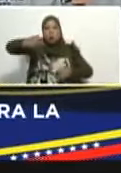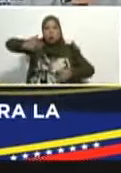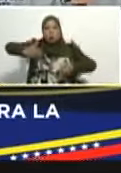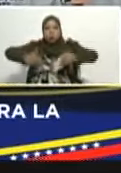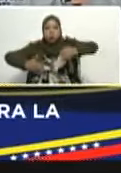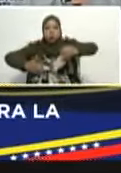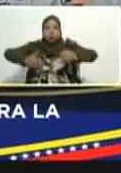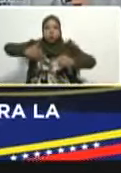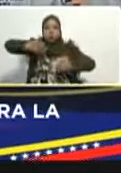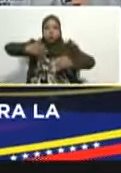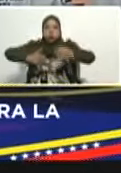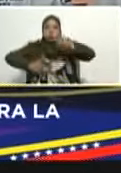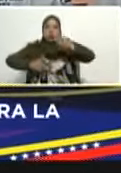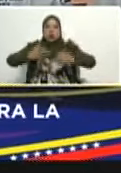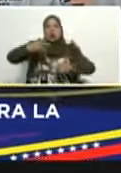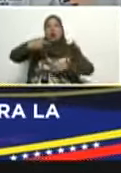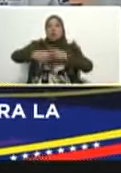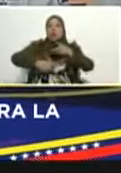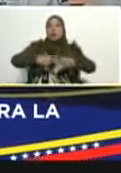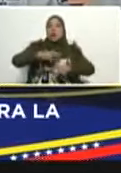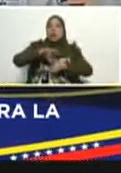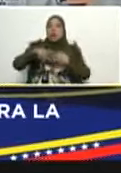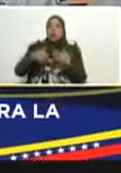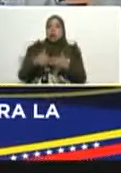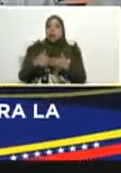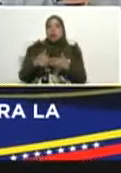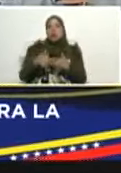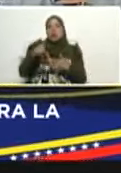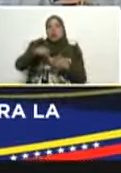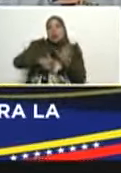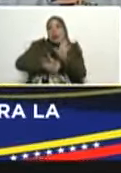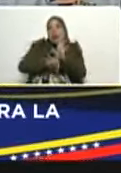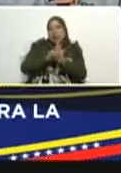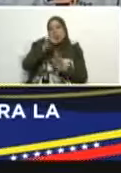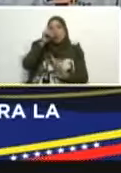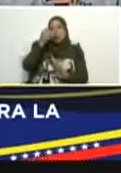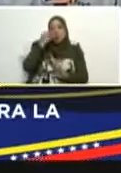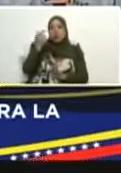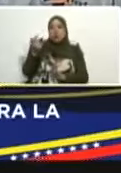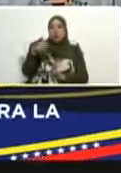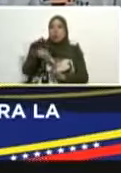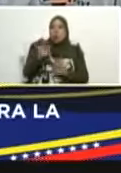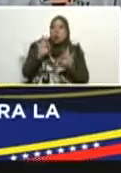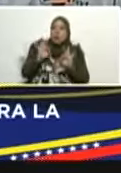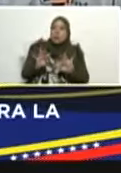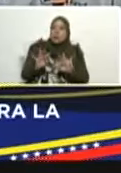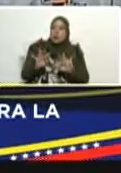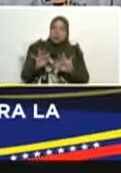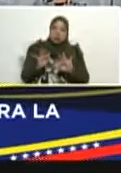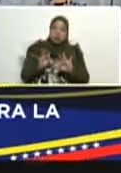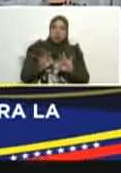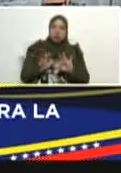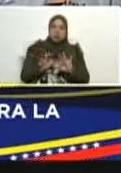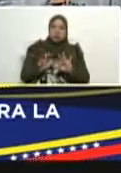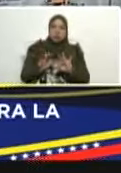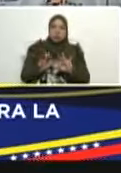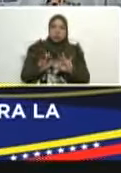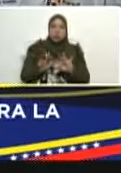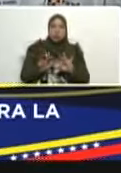áreas que en esta agenda del Programa Nacional Semillero Científico venimos desarrollando con mucho ímpetu. Quisiera que la